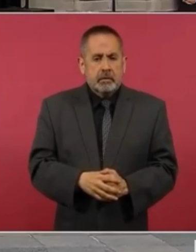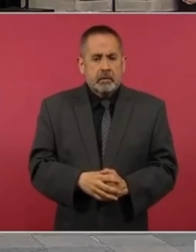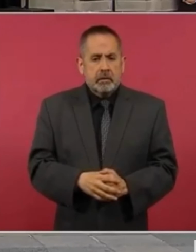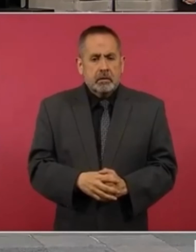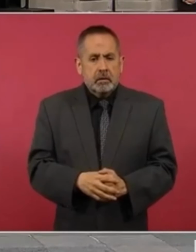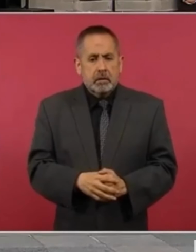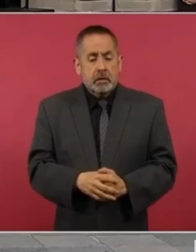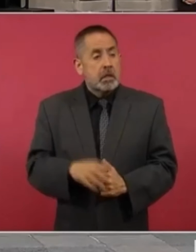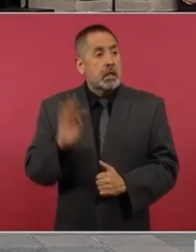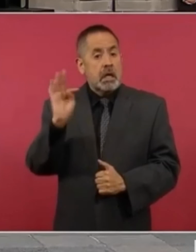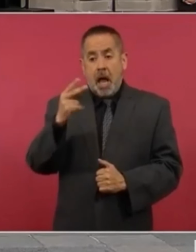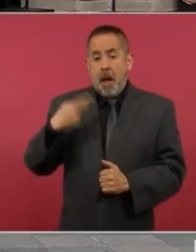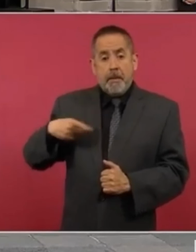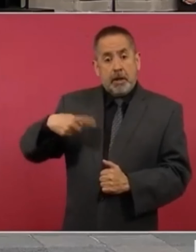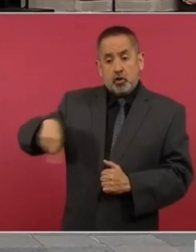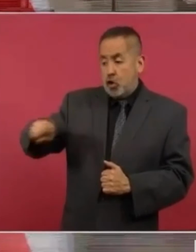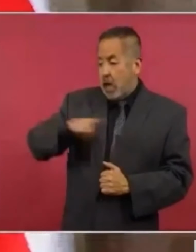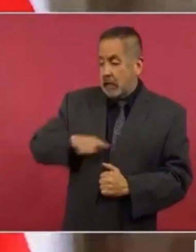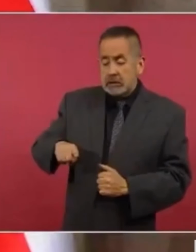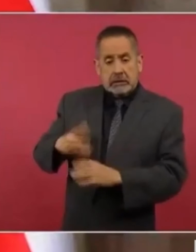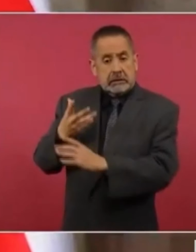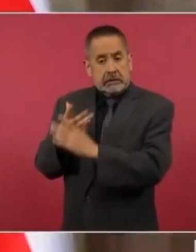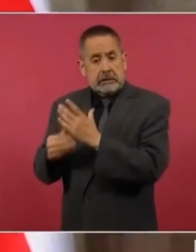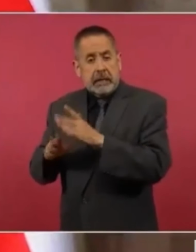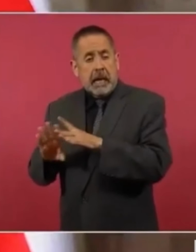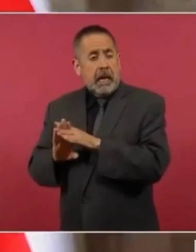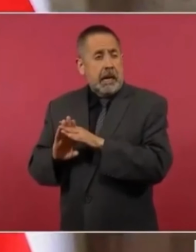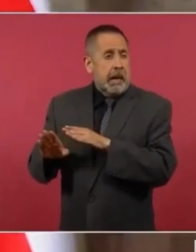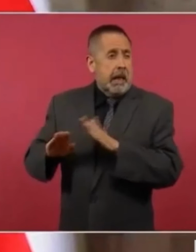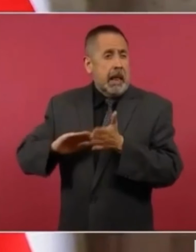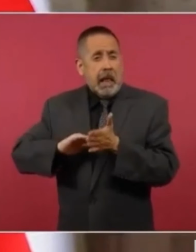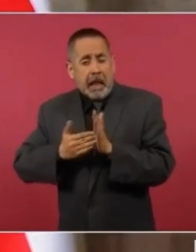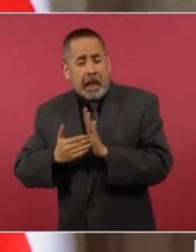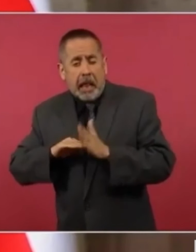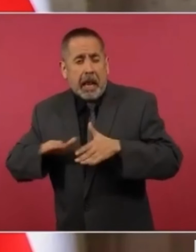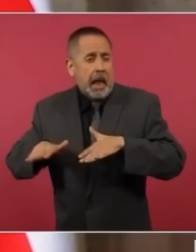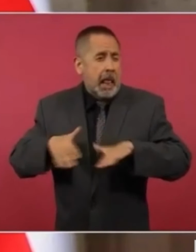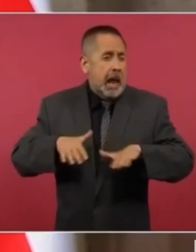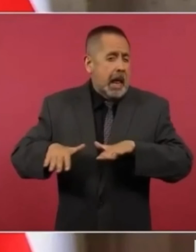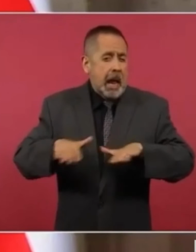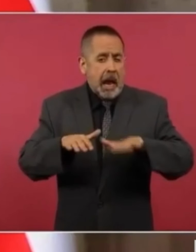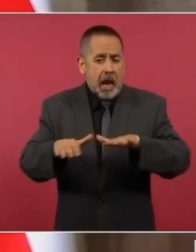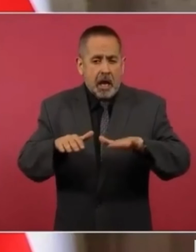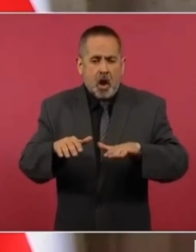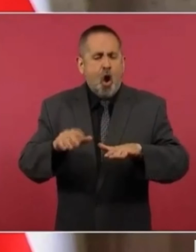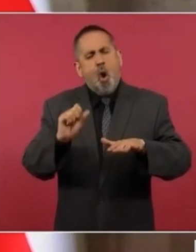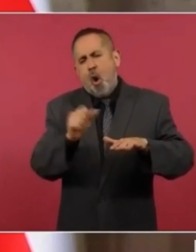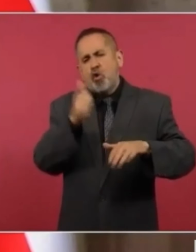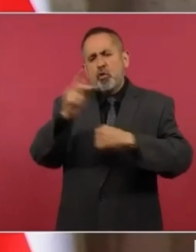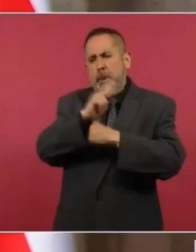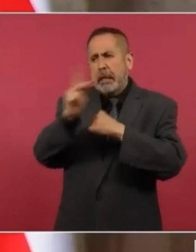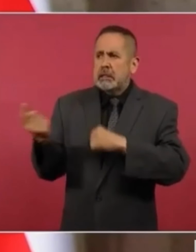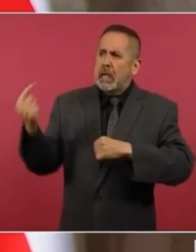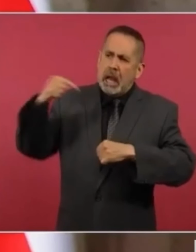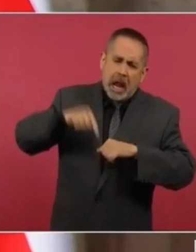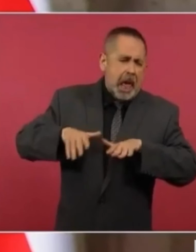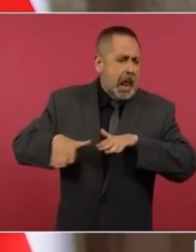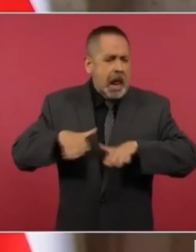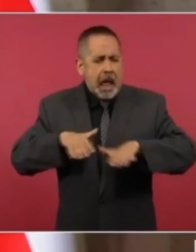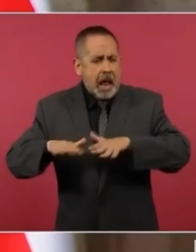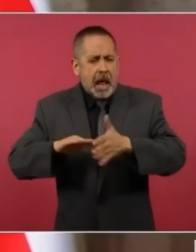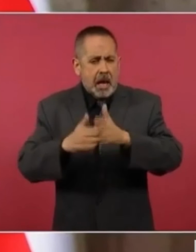atraviesan nuestro país y en algunos casos otros países